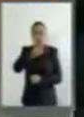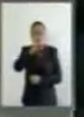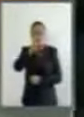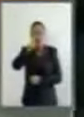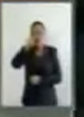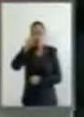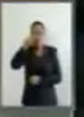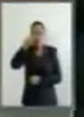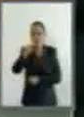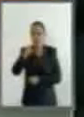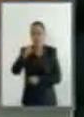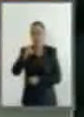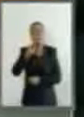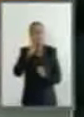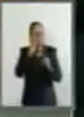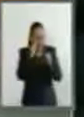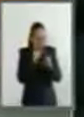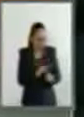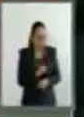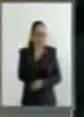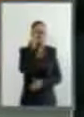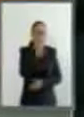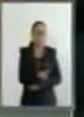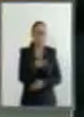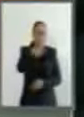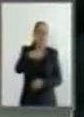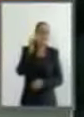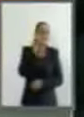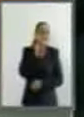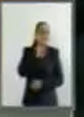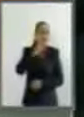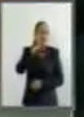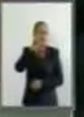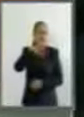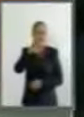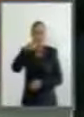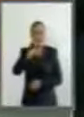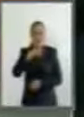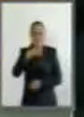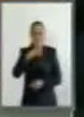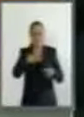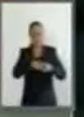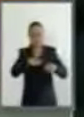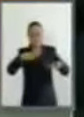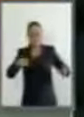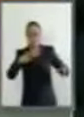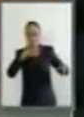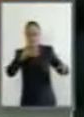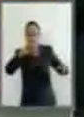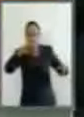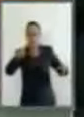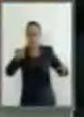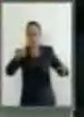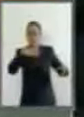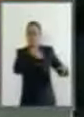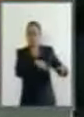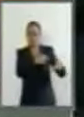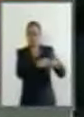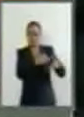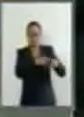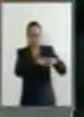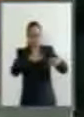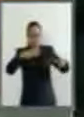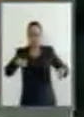Política. Es verdad que el senador Encinas se retiró del PRD y decidió ser un